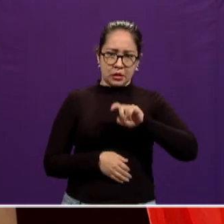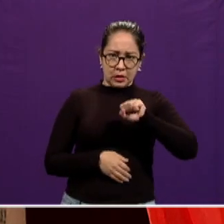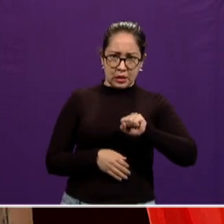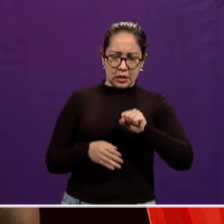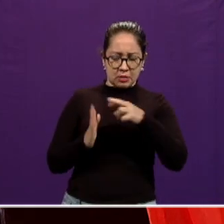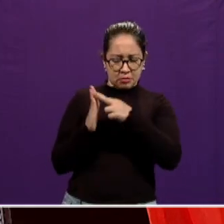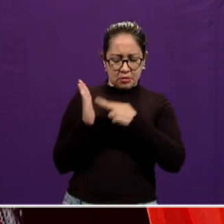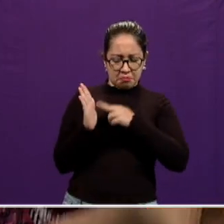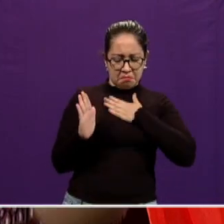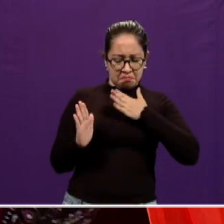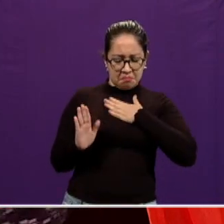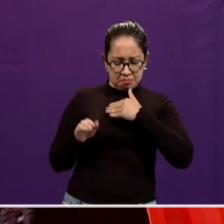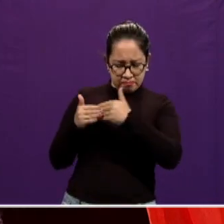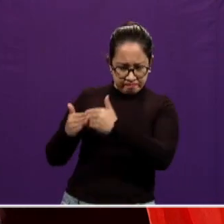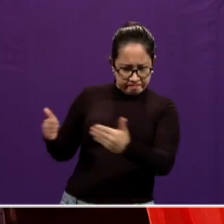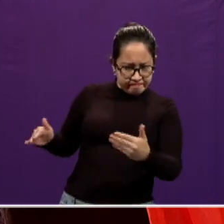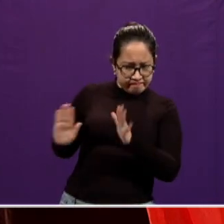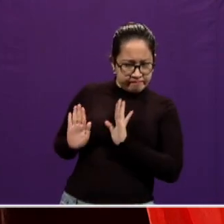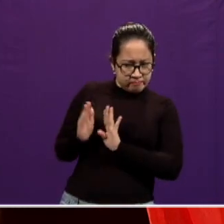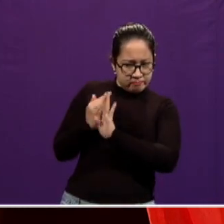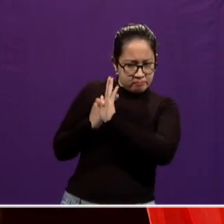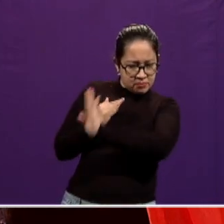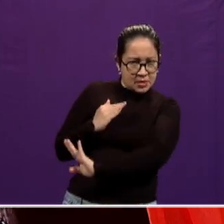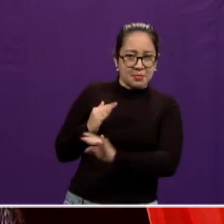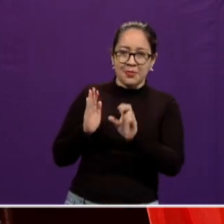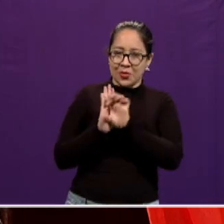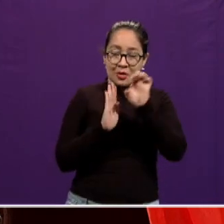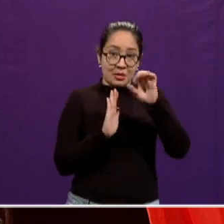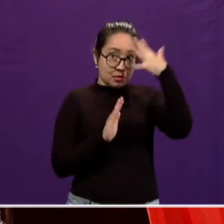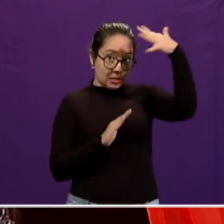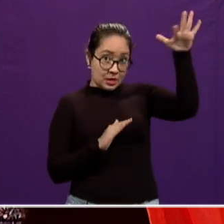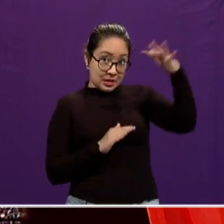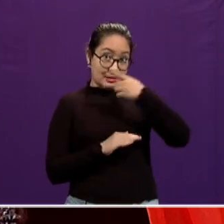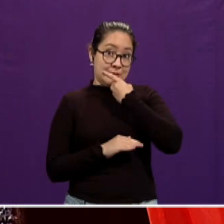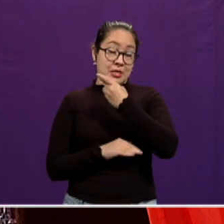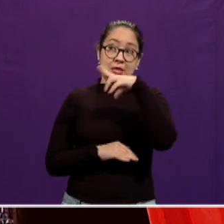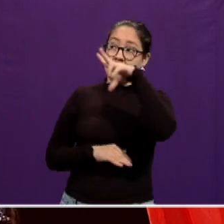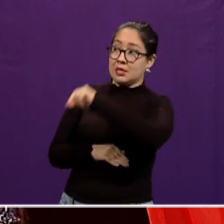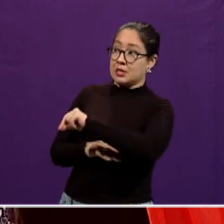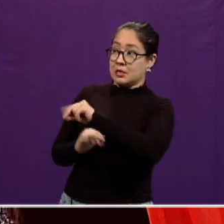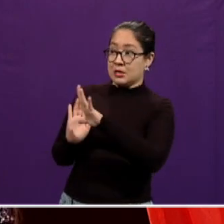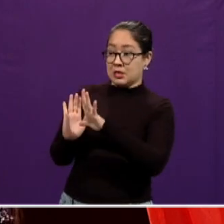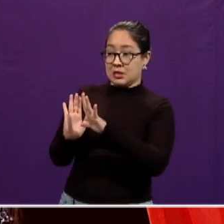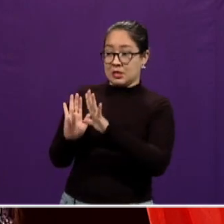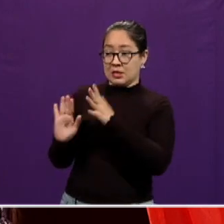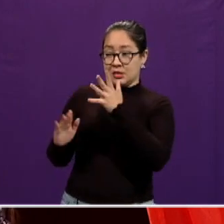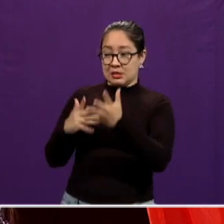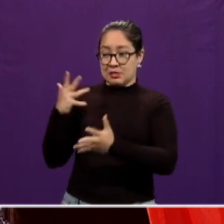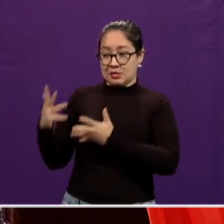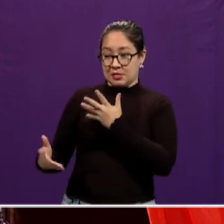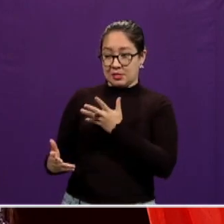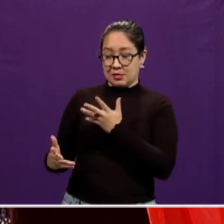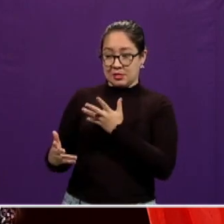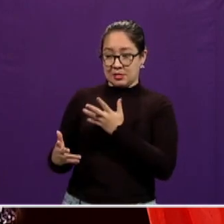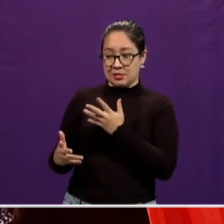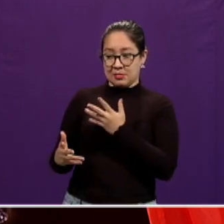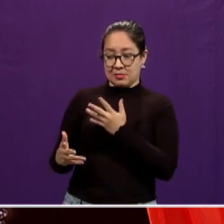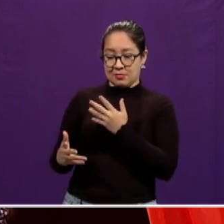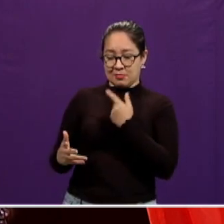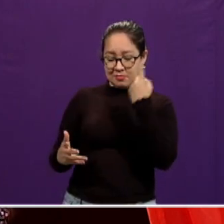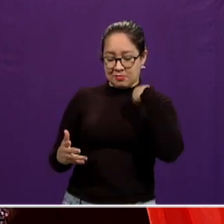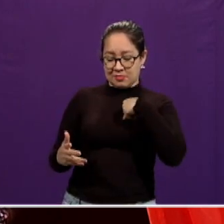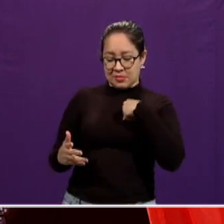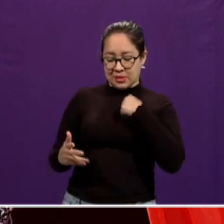ya a mi edad ya puedo decir que no, ya puedo decir límites, pero ya no tanto por decir, y es así como de, pues porque sí